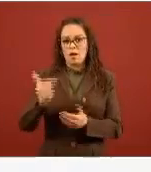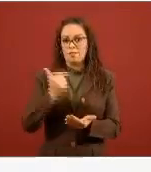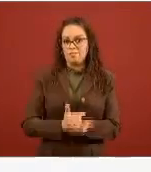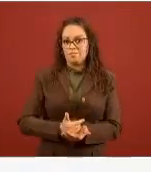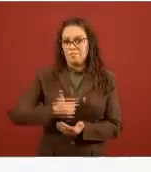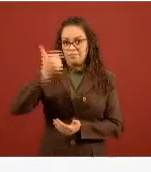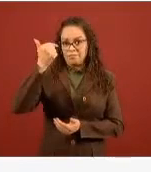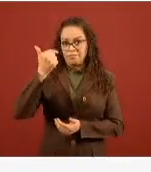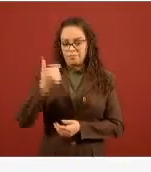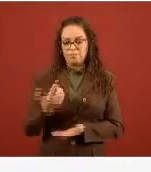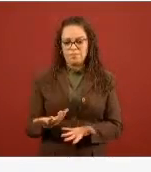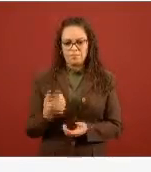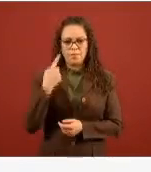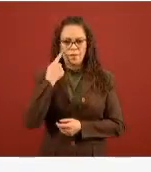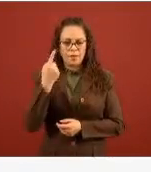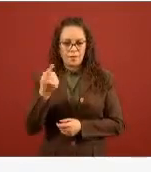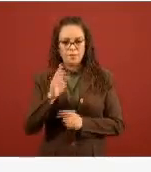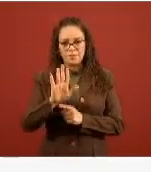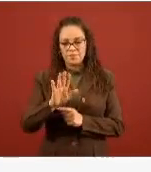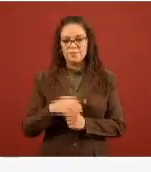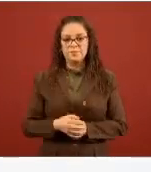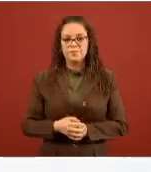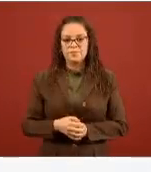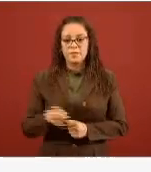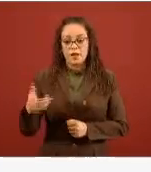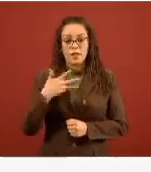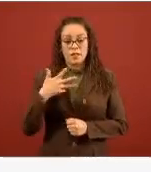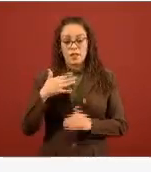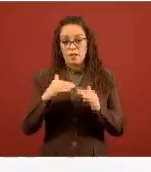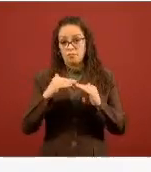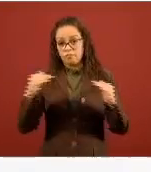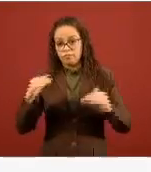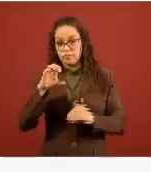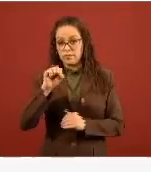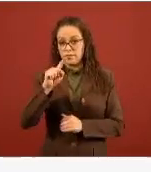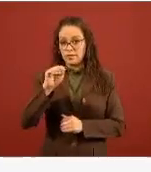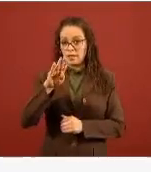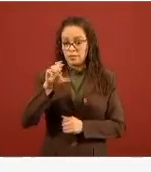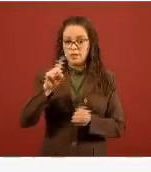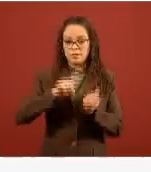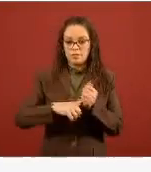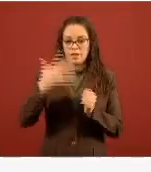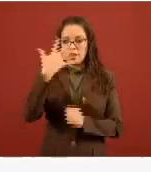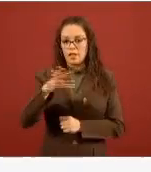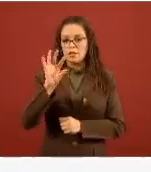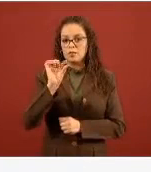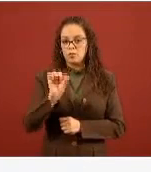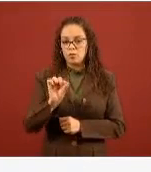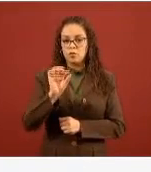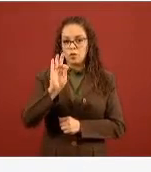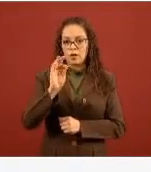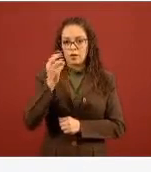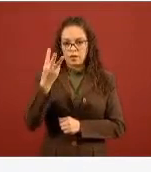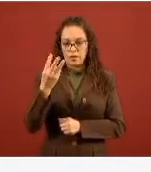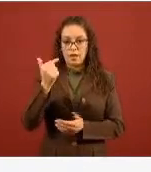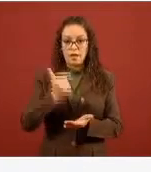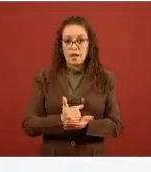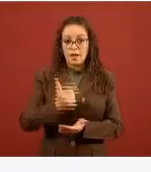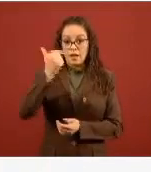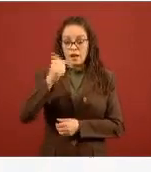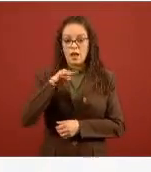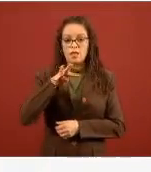tenemos hospitalizados que estuvieron estables, que representan el 10.43, graves con